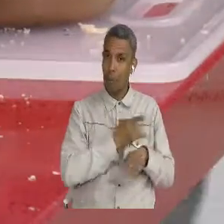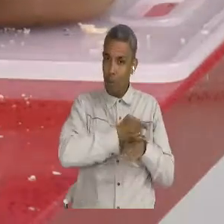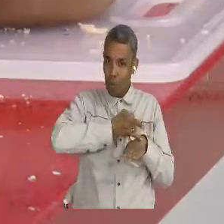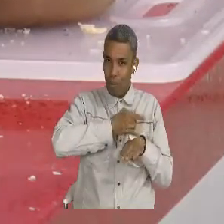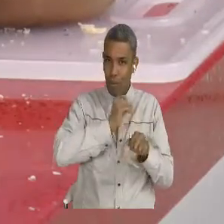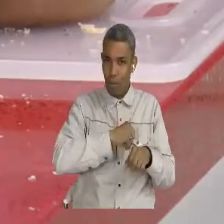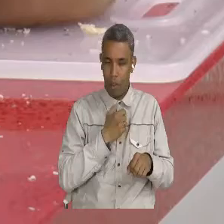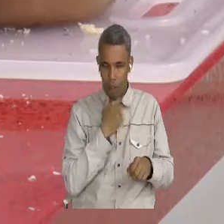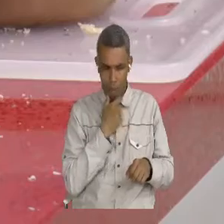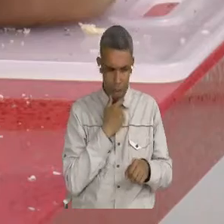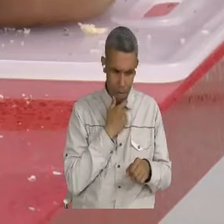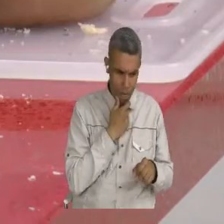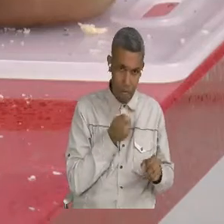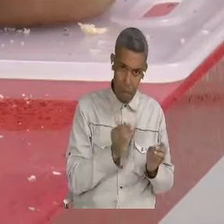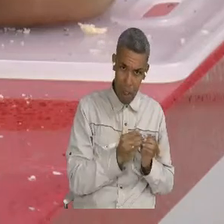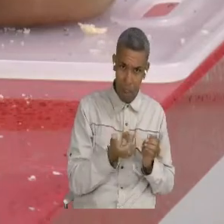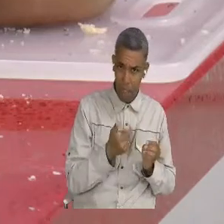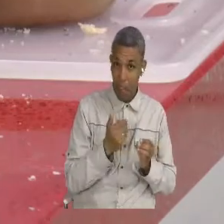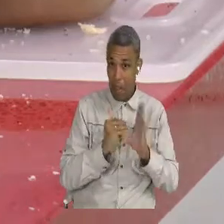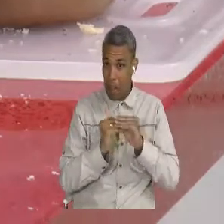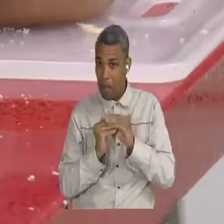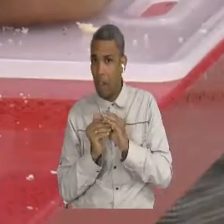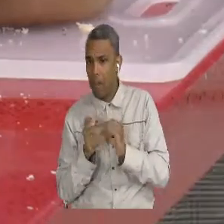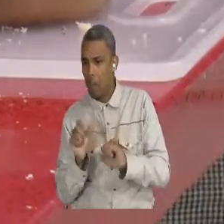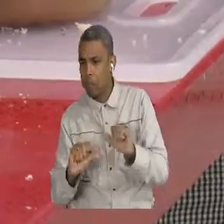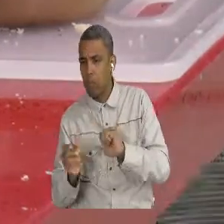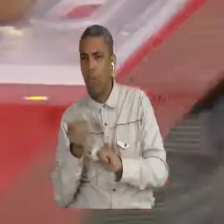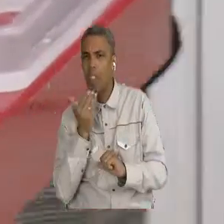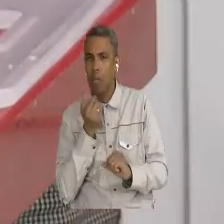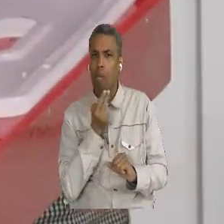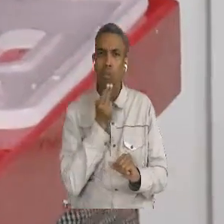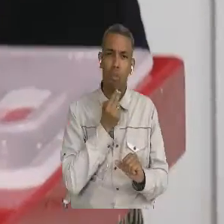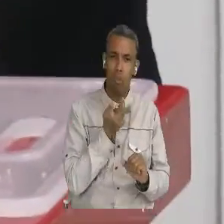rollito. ¿Qué vamos a adicionar acá? Un poquito de leche condensada.